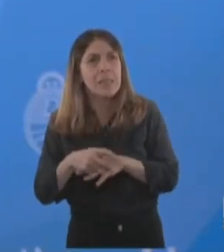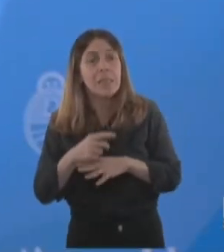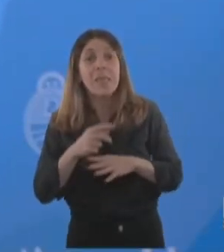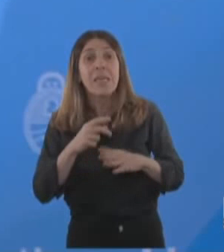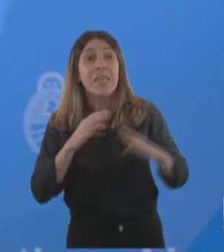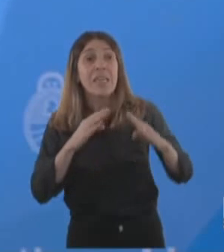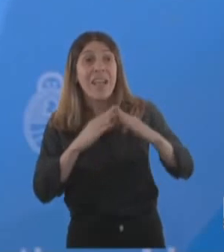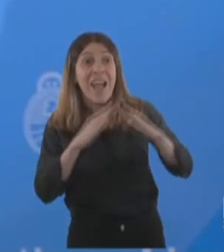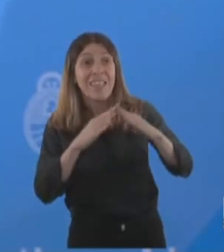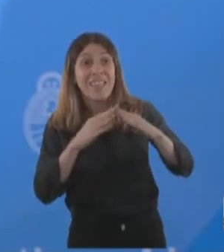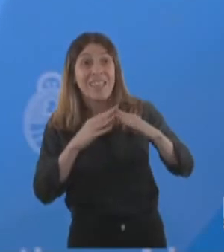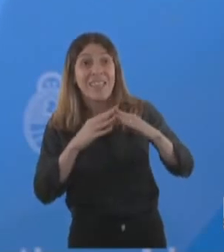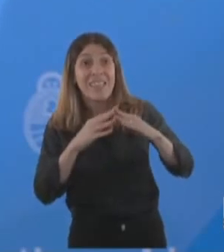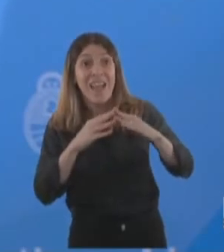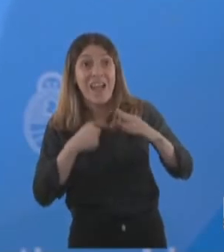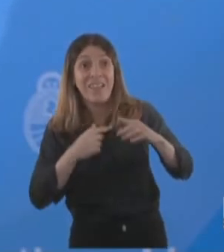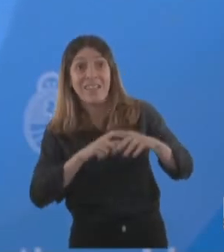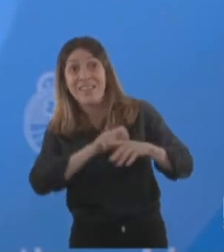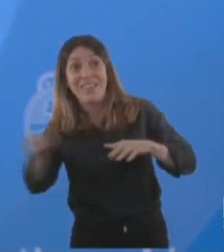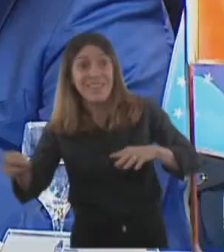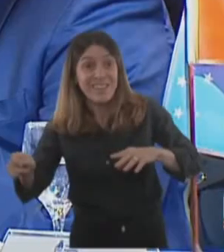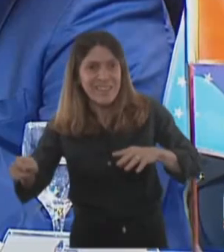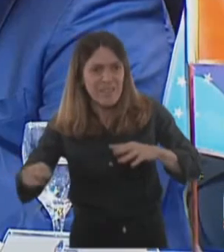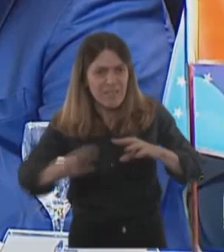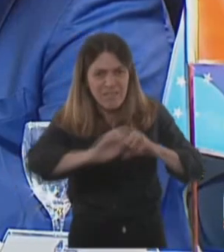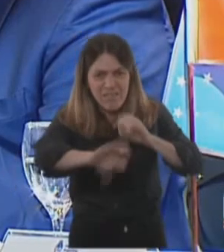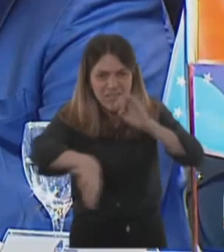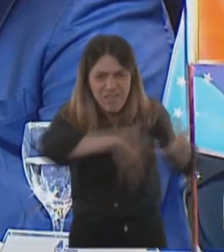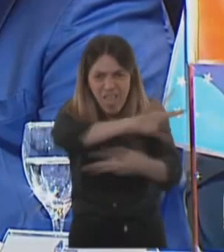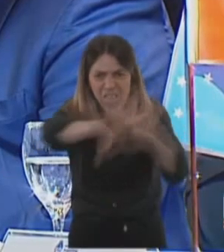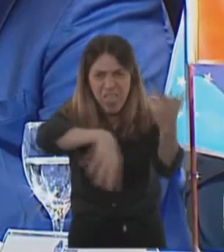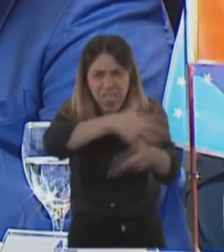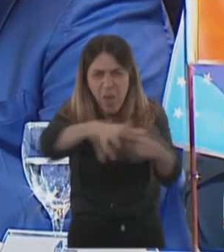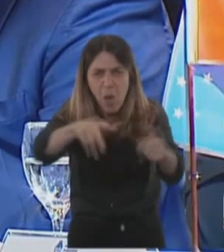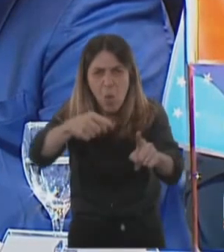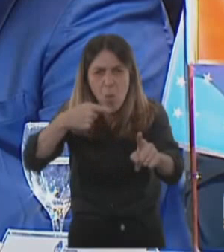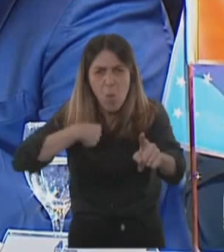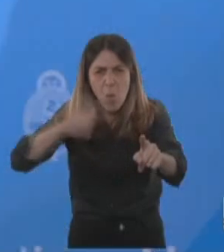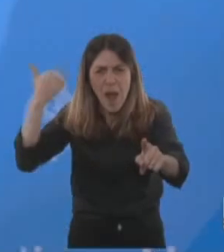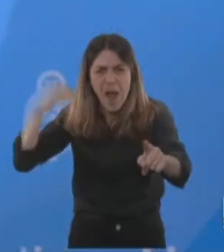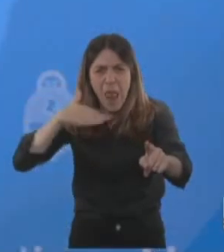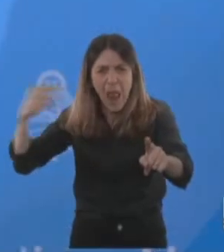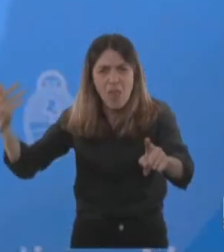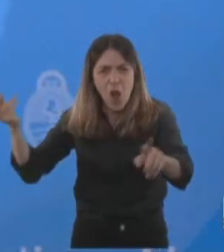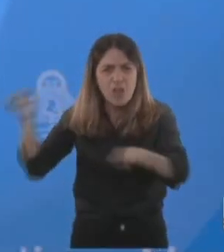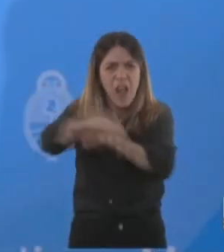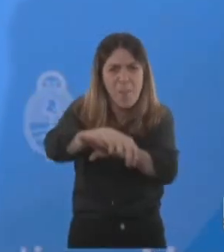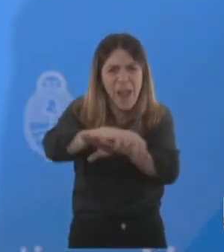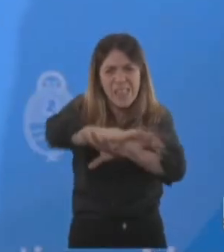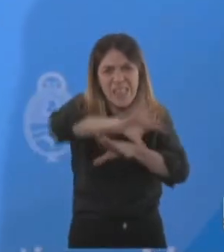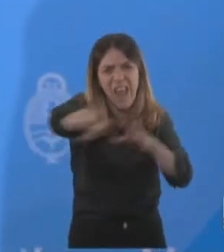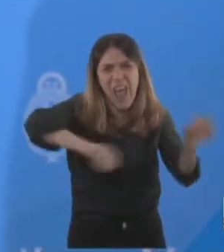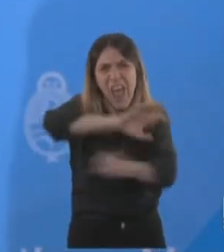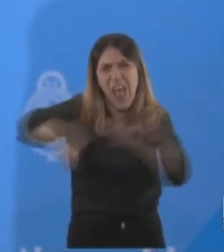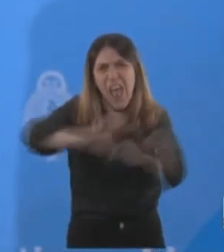entra a su casa y la ve dada vuelta porque alguien en su ausencia entró y les despojó de sus bienes, esa sensación